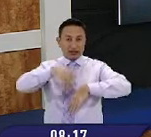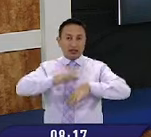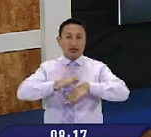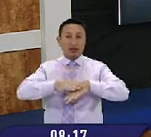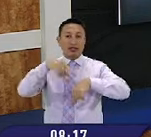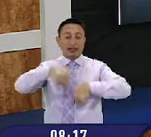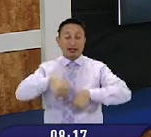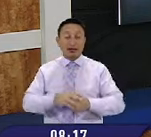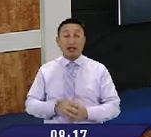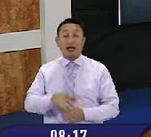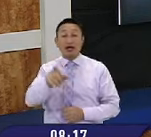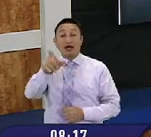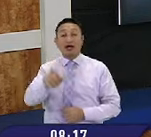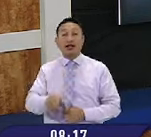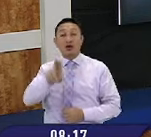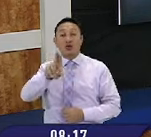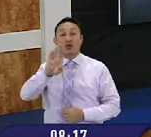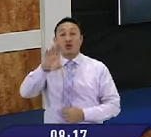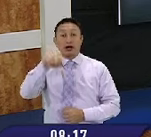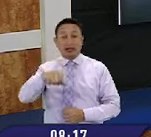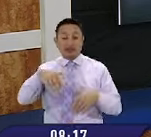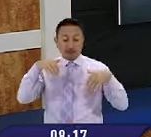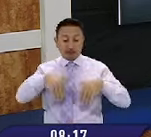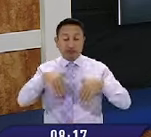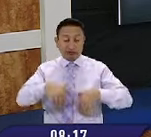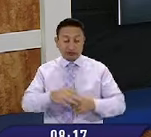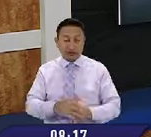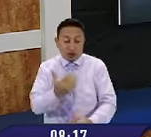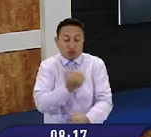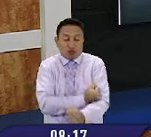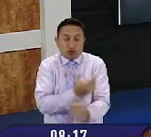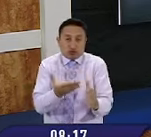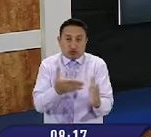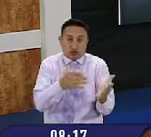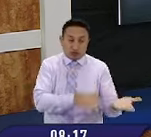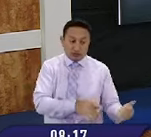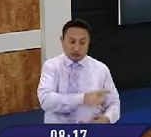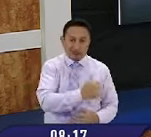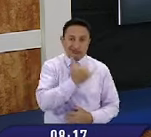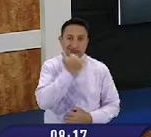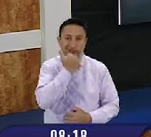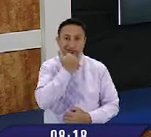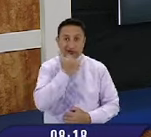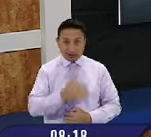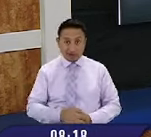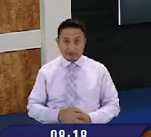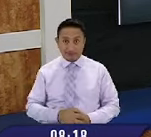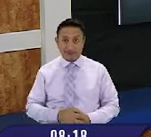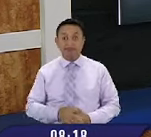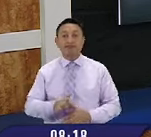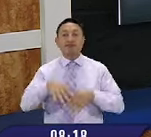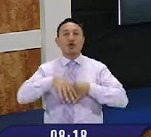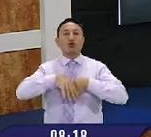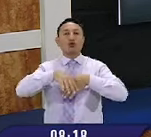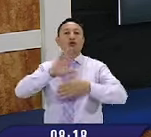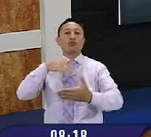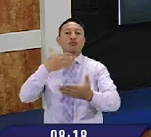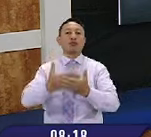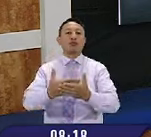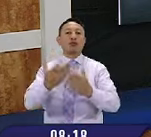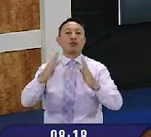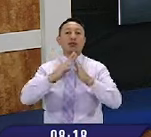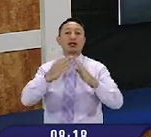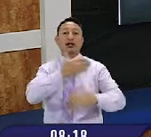de eutanasia a múltiples peludos por parte de la UBA, la Unidad de Bienestar Animal. La movilización llegó hasta el